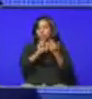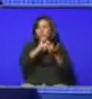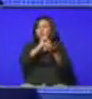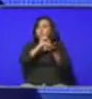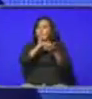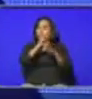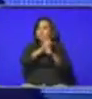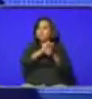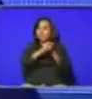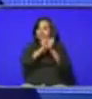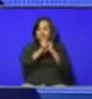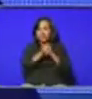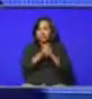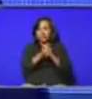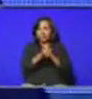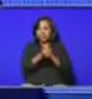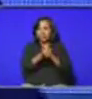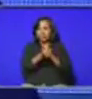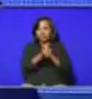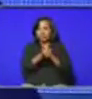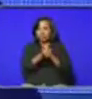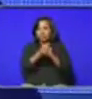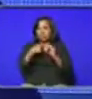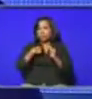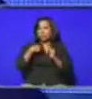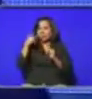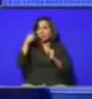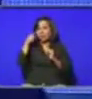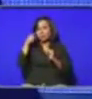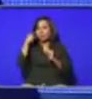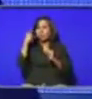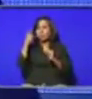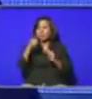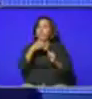diría que el ICSE es el mejor ejemplo